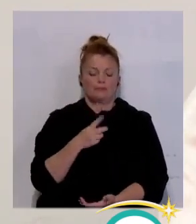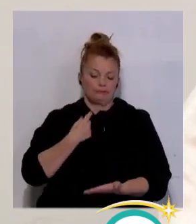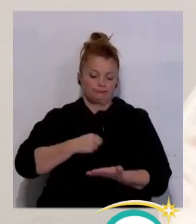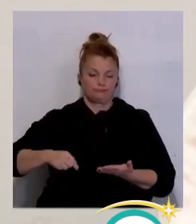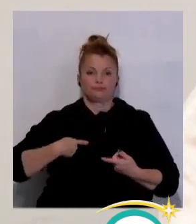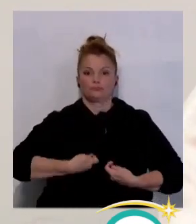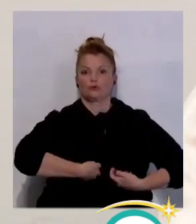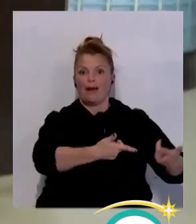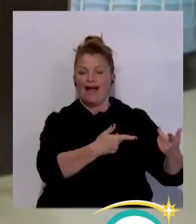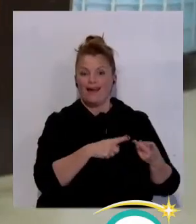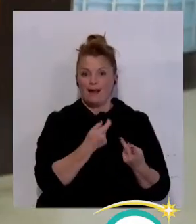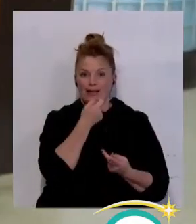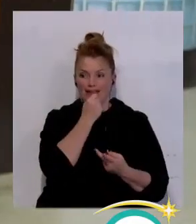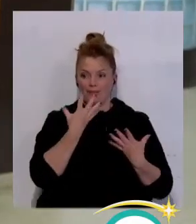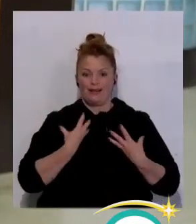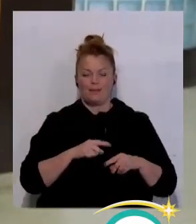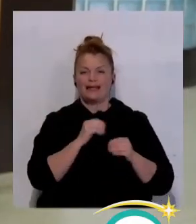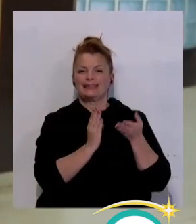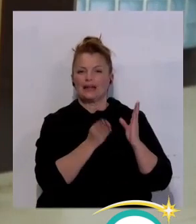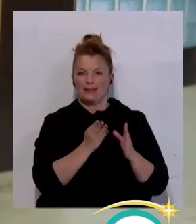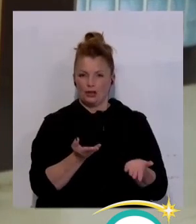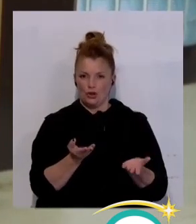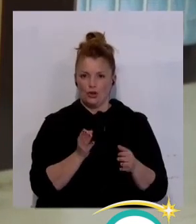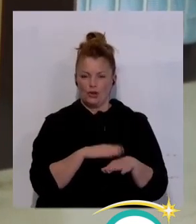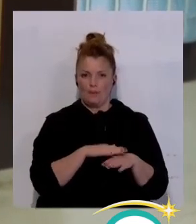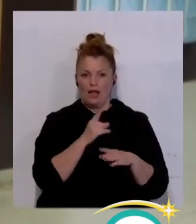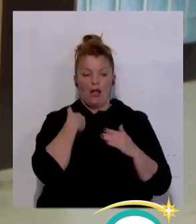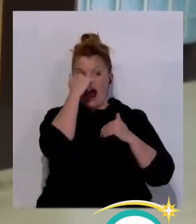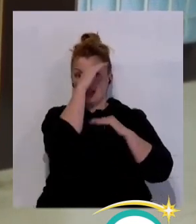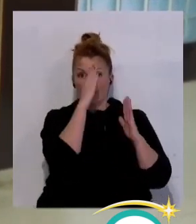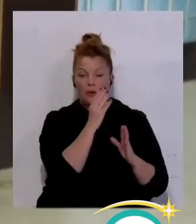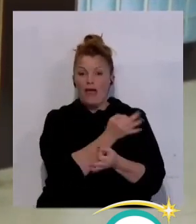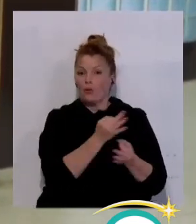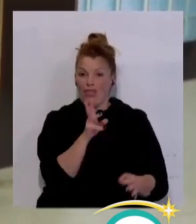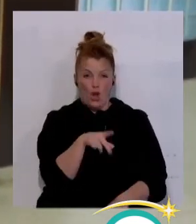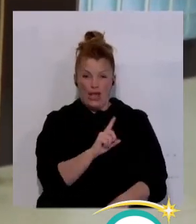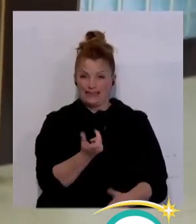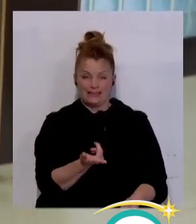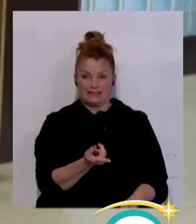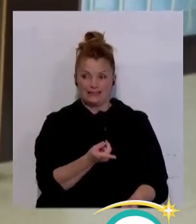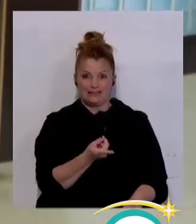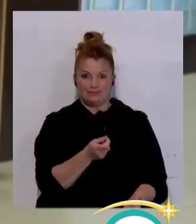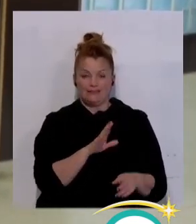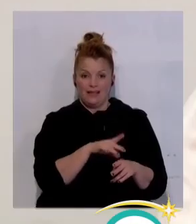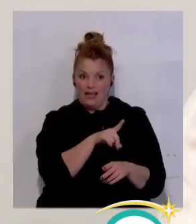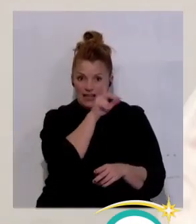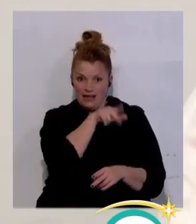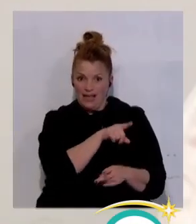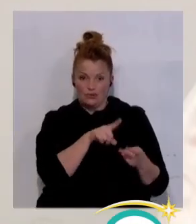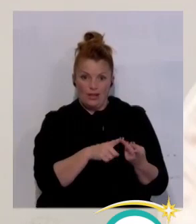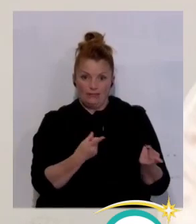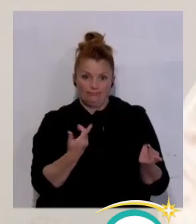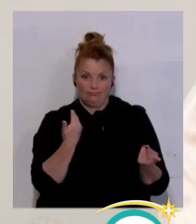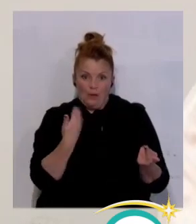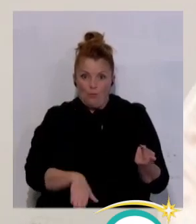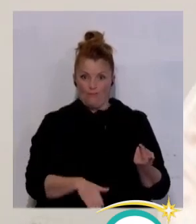doy benzodiazepina como tratamiento sintomático sin atenderlo adecuadamente. Eso es una aberración. Porque